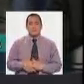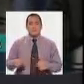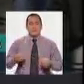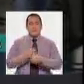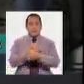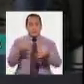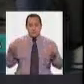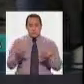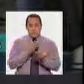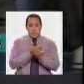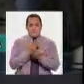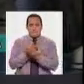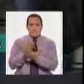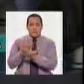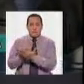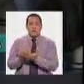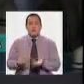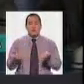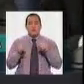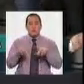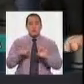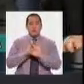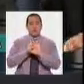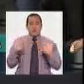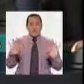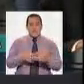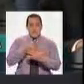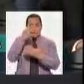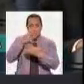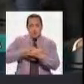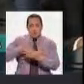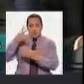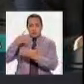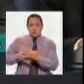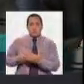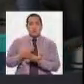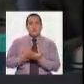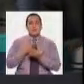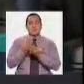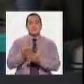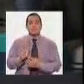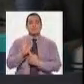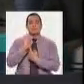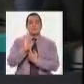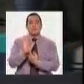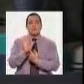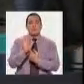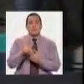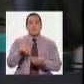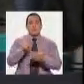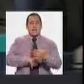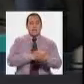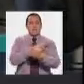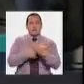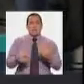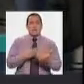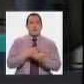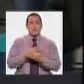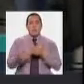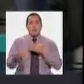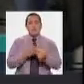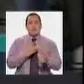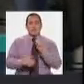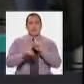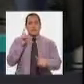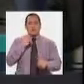todas estas pruebas, una vez obtenidas y peritajes, que demostraban, que desbarataban la tesis de